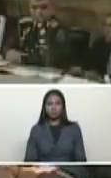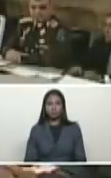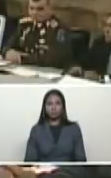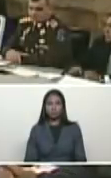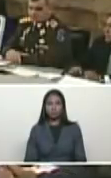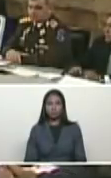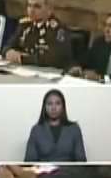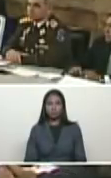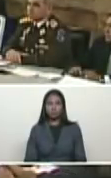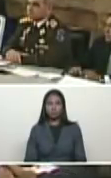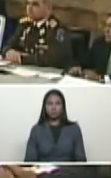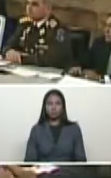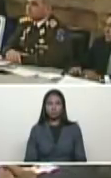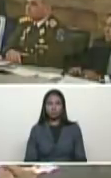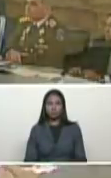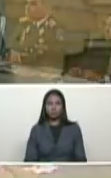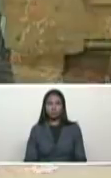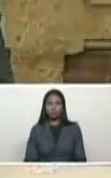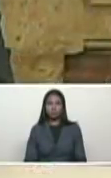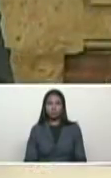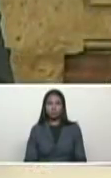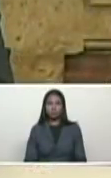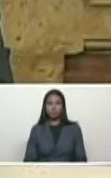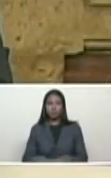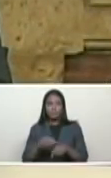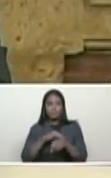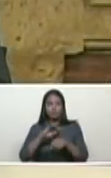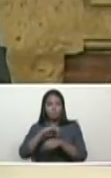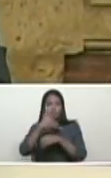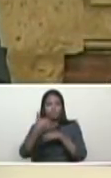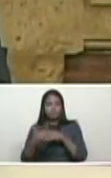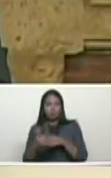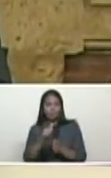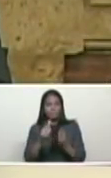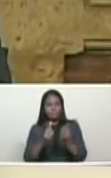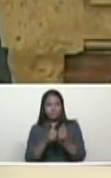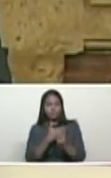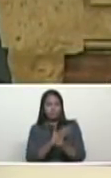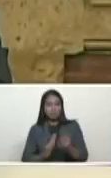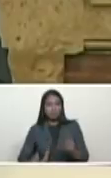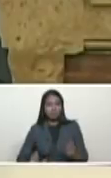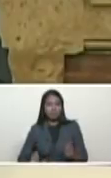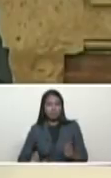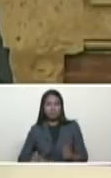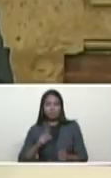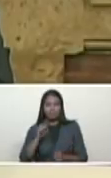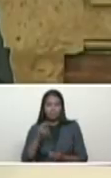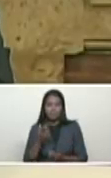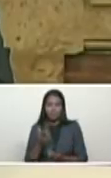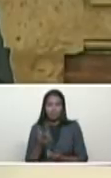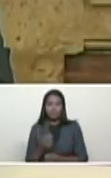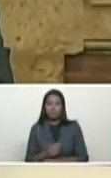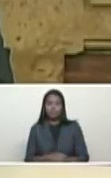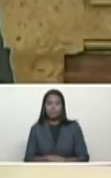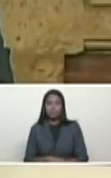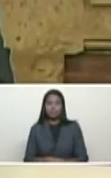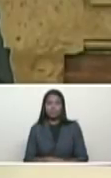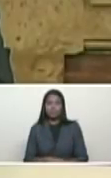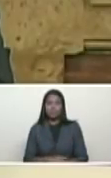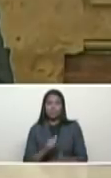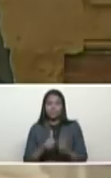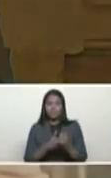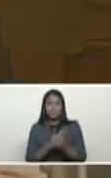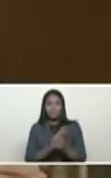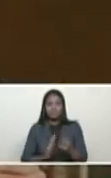interior y justicia al ministro de planificación vicepresidentes de la república respectivamente vicepresidente de